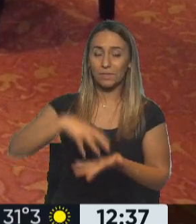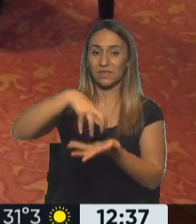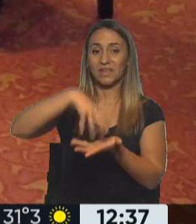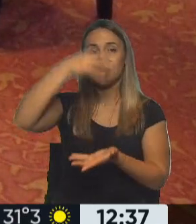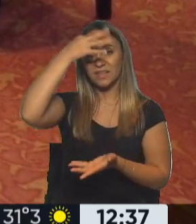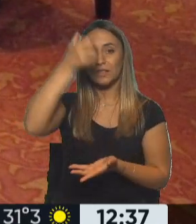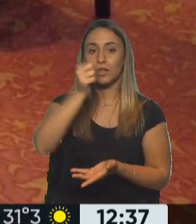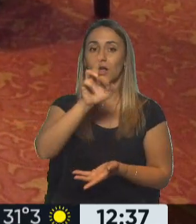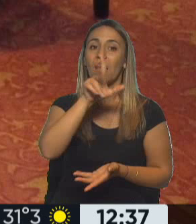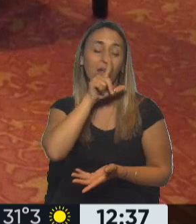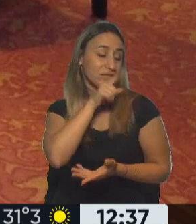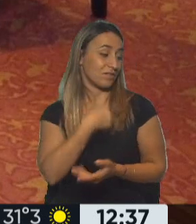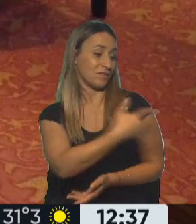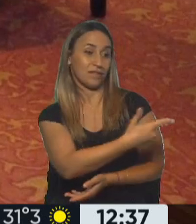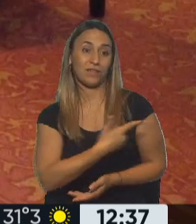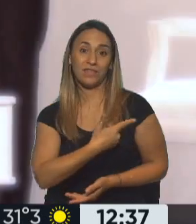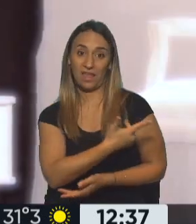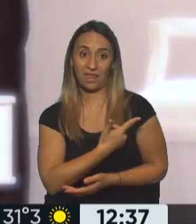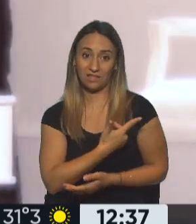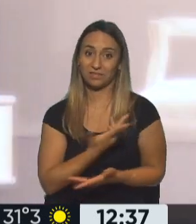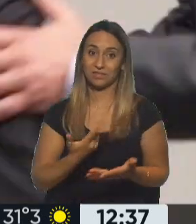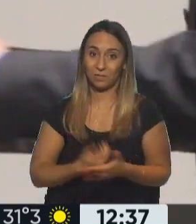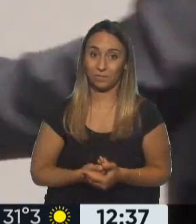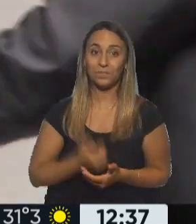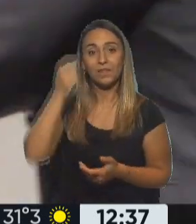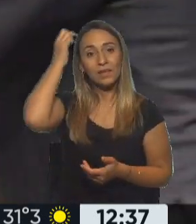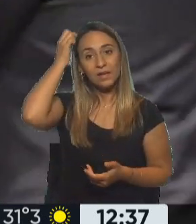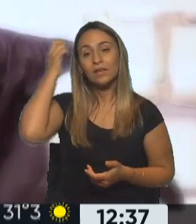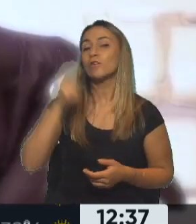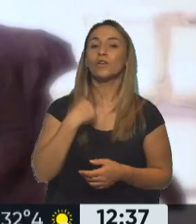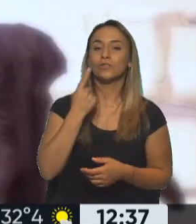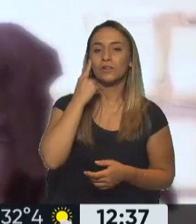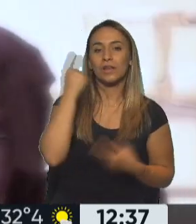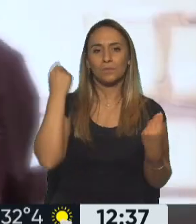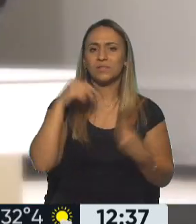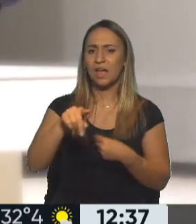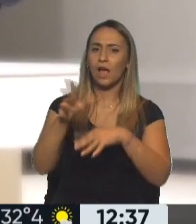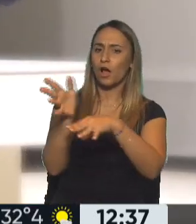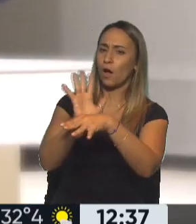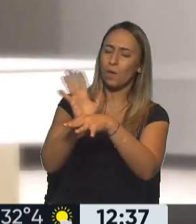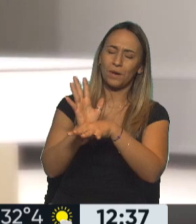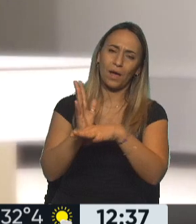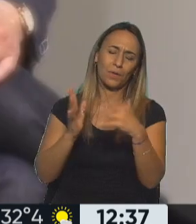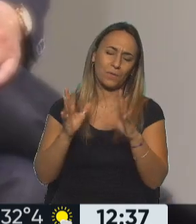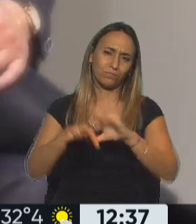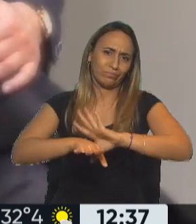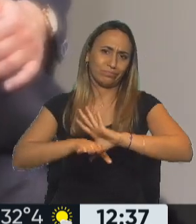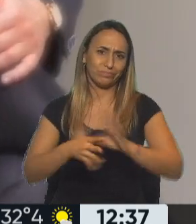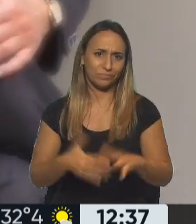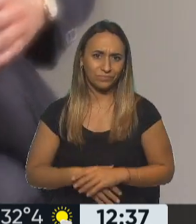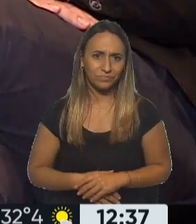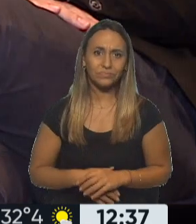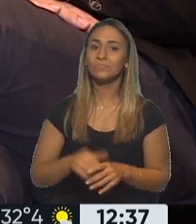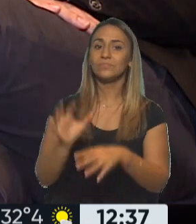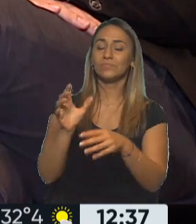estas dos cabezas y esta, y estamos muy contentos. Creemos nosotros que es la obra más acabada de Yasmina Reza, que es una